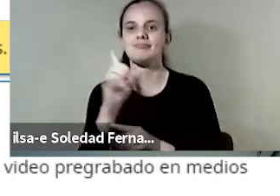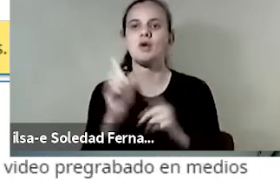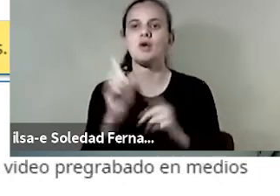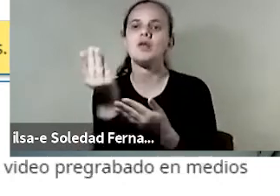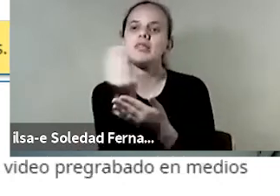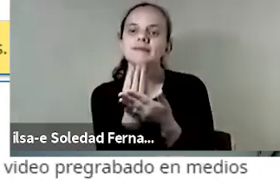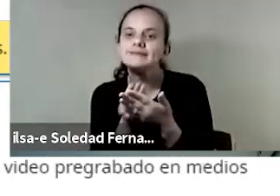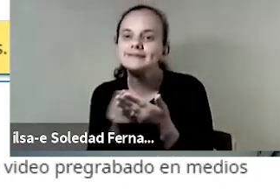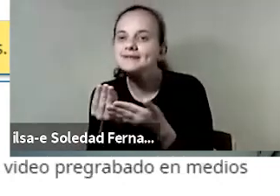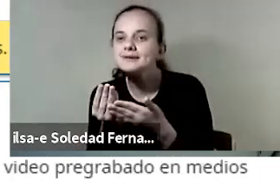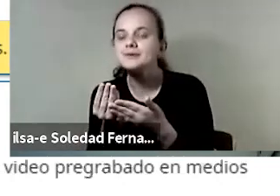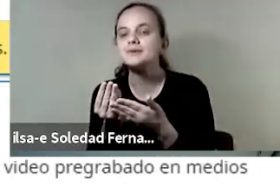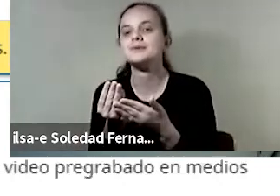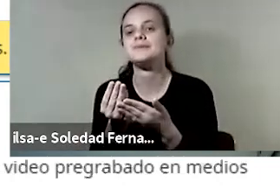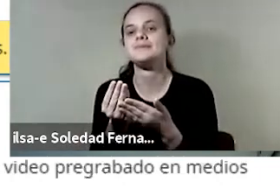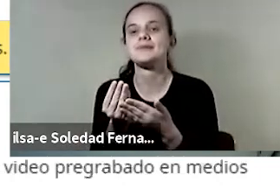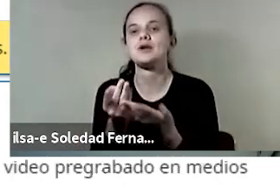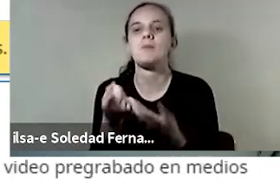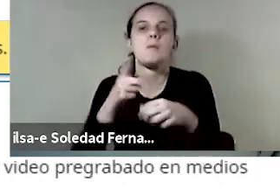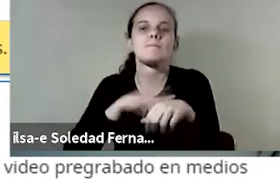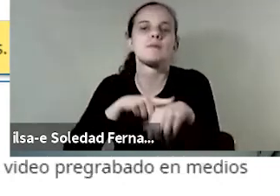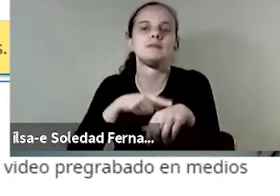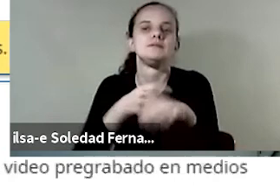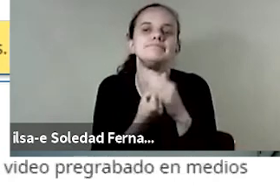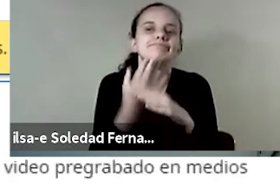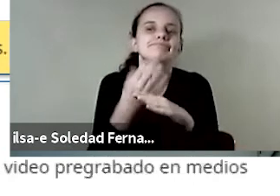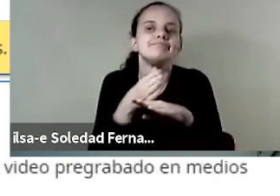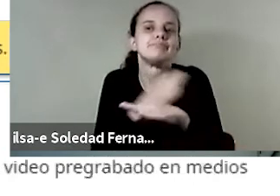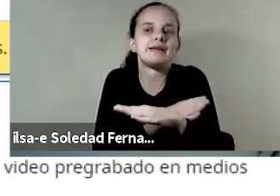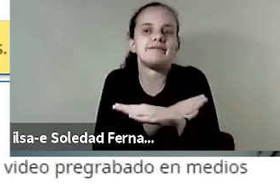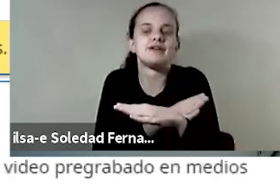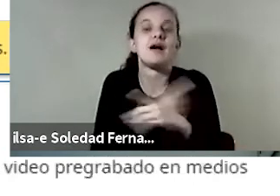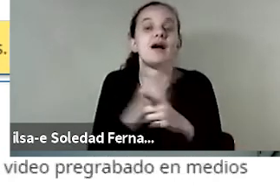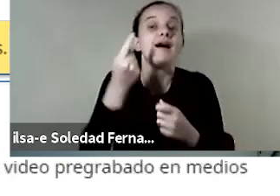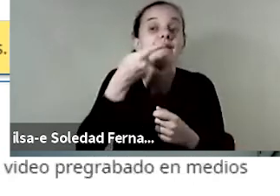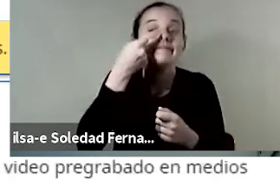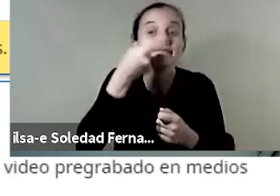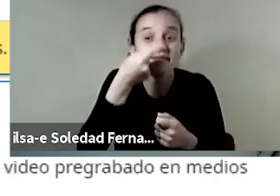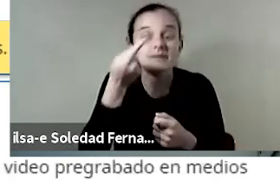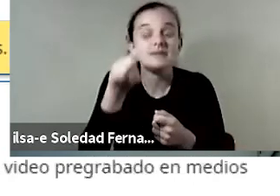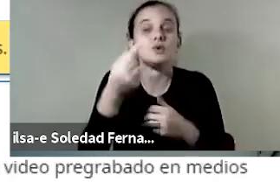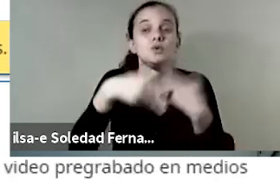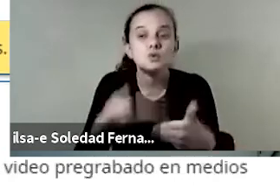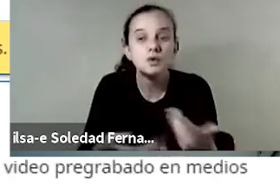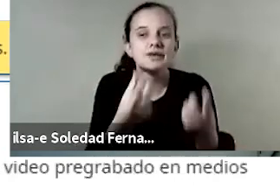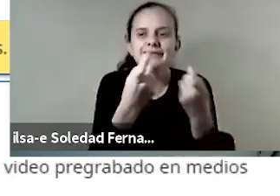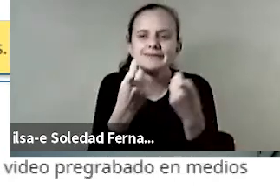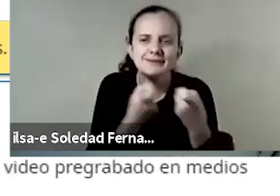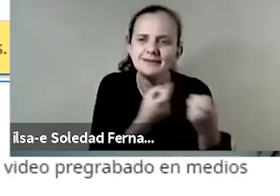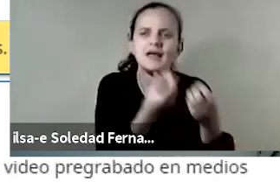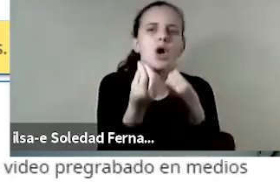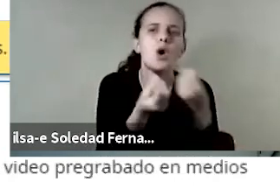página web hay muchas personas que intervienen. Van a estar los que diseñan, que van a hacer como el momento cero de decir,